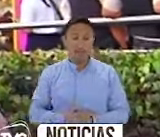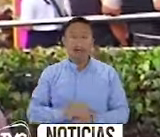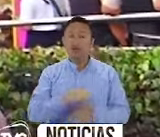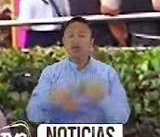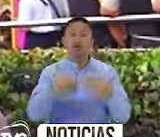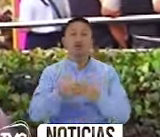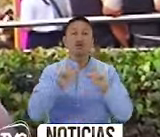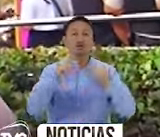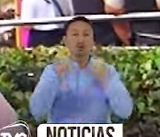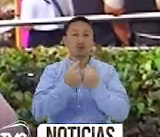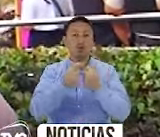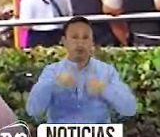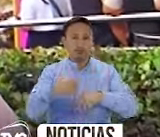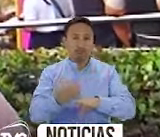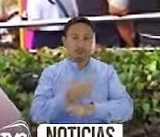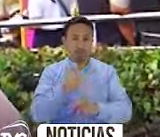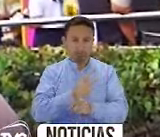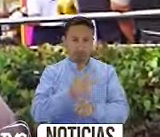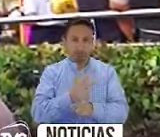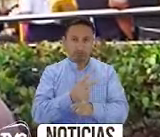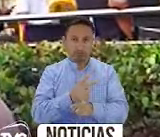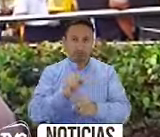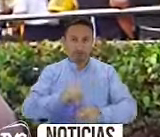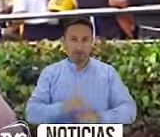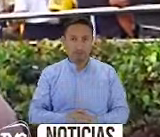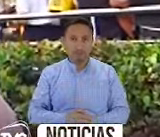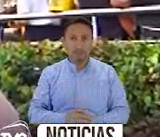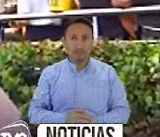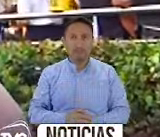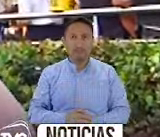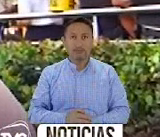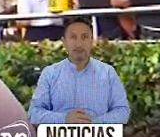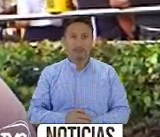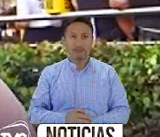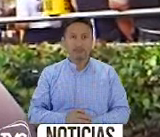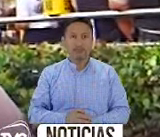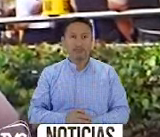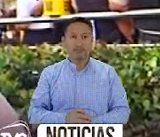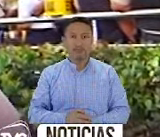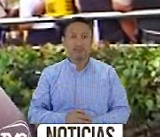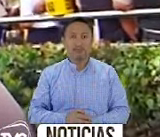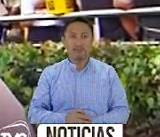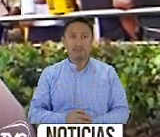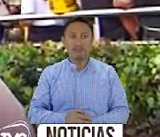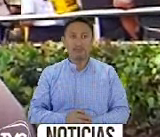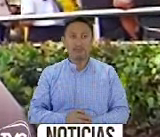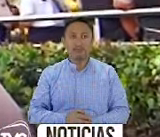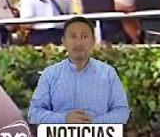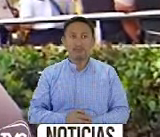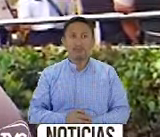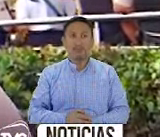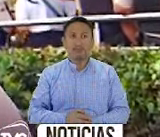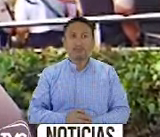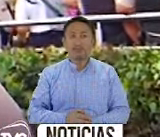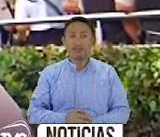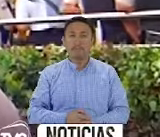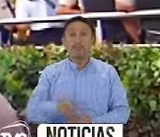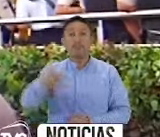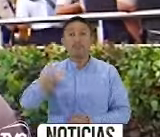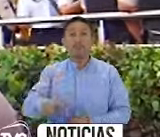preventivo, investigativo y de inteligencia, se encuentran articulados en este momento para tratar de dar con el paradero de estos